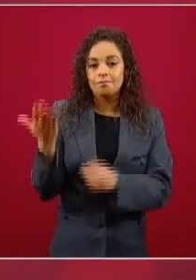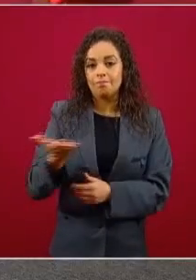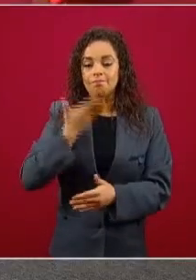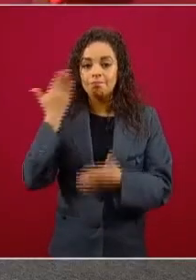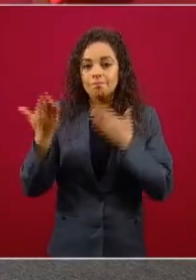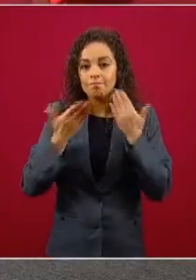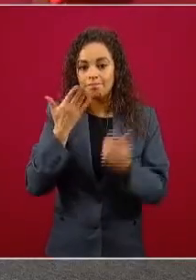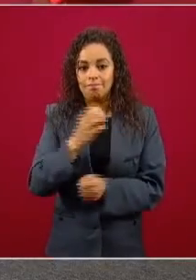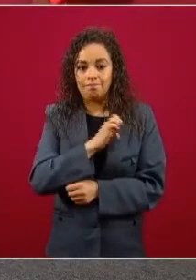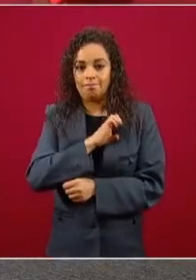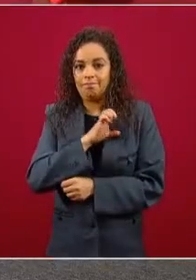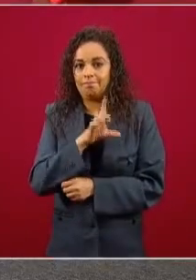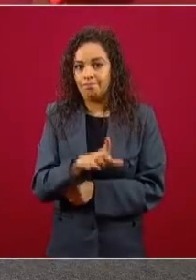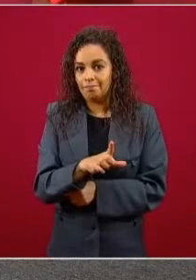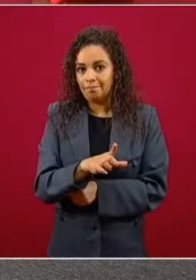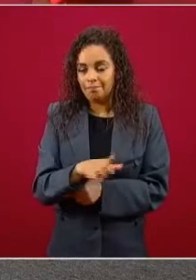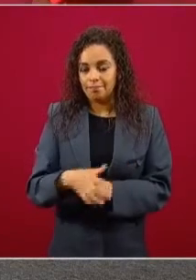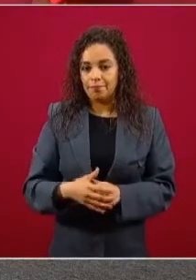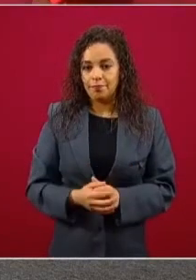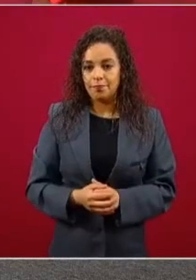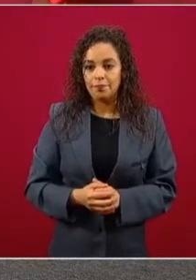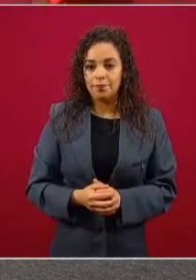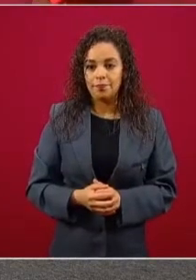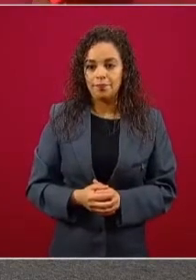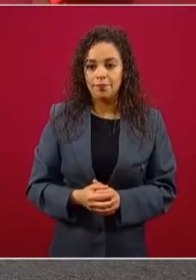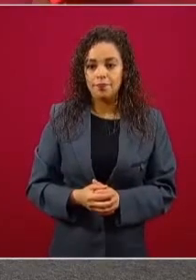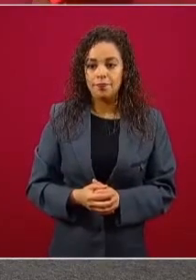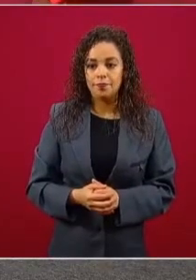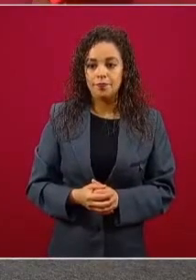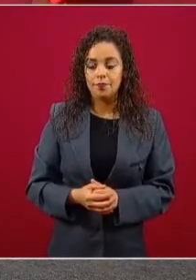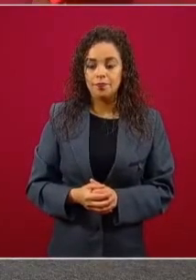y de esos entran